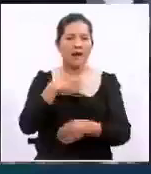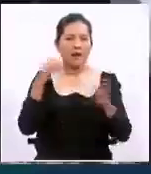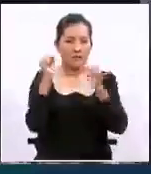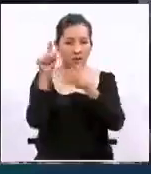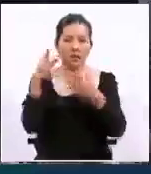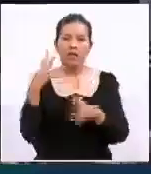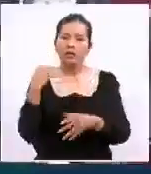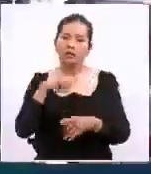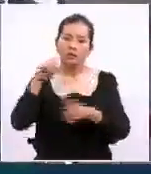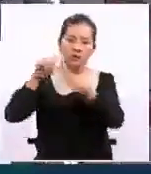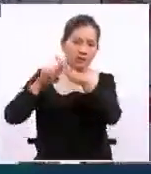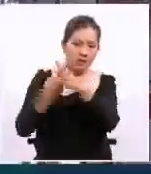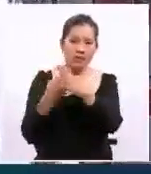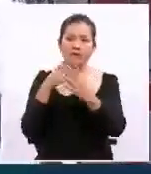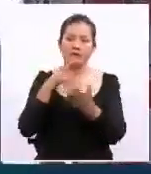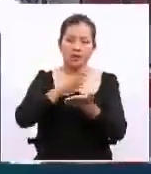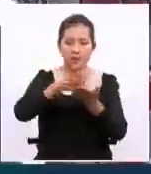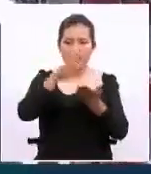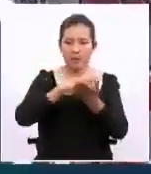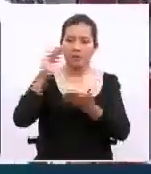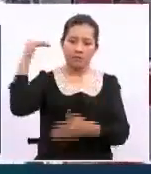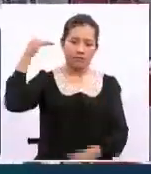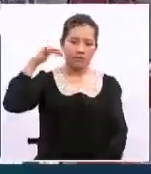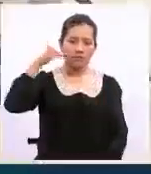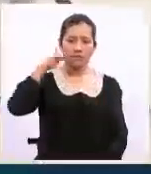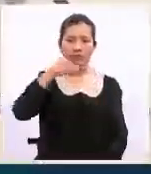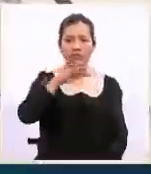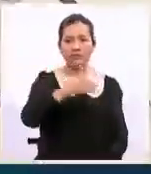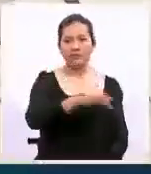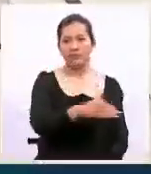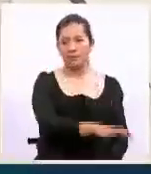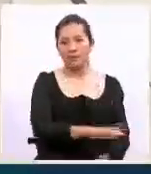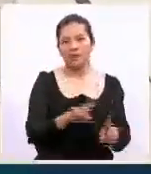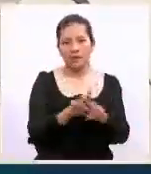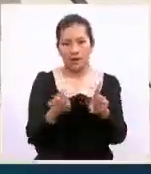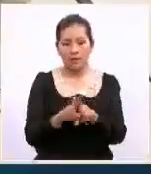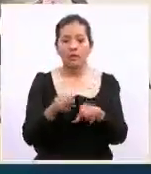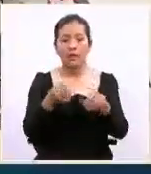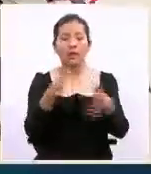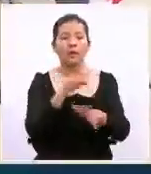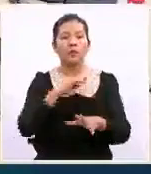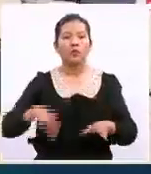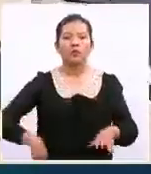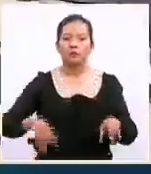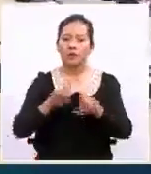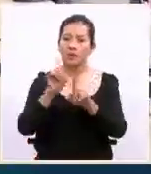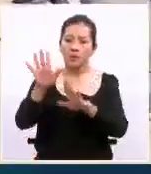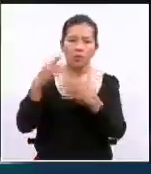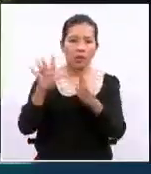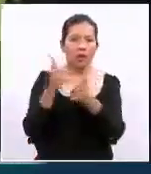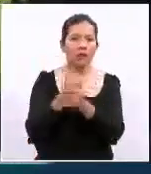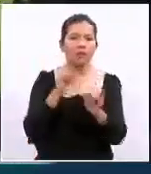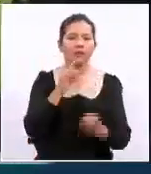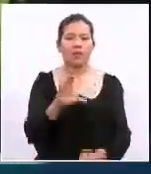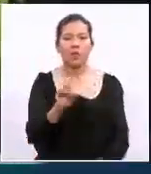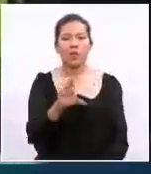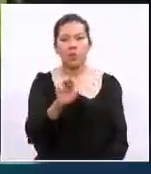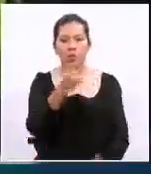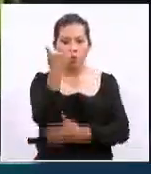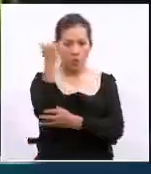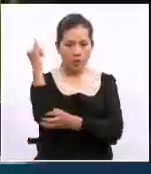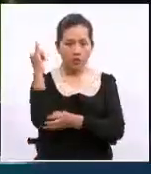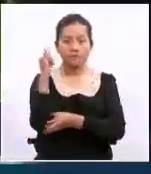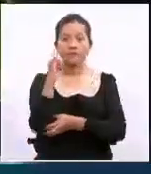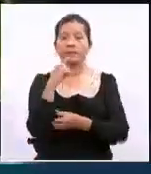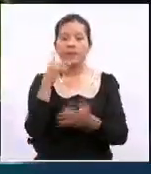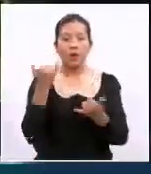bajando, descendiendo, Cotapata, y esta limpieza también se está haciendo en el municipio de Coroico. Además, el viceministro invitó